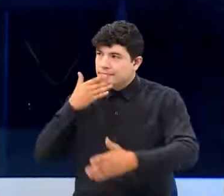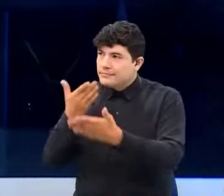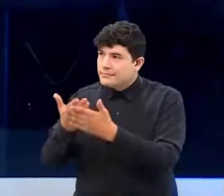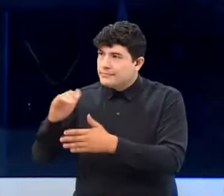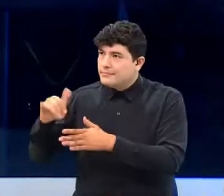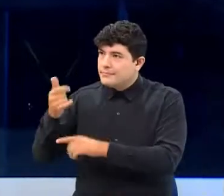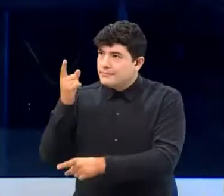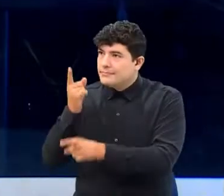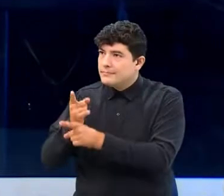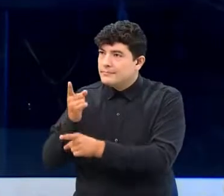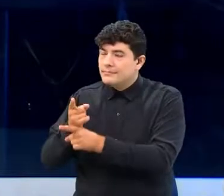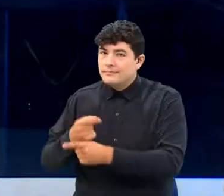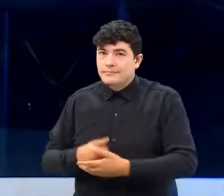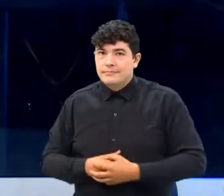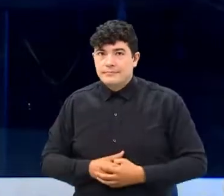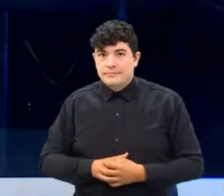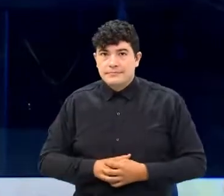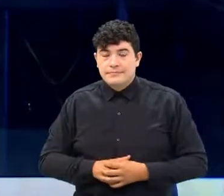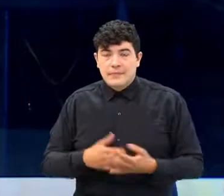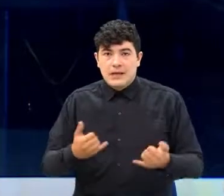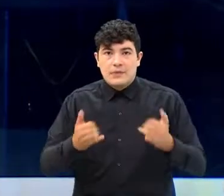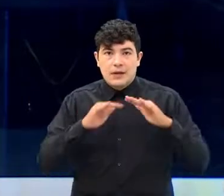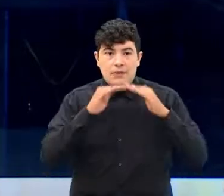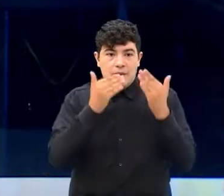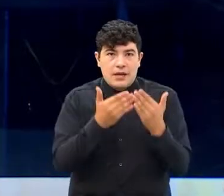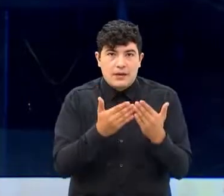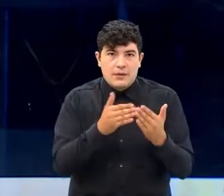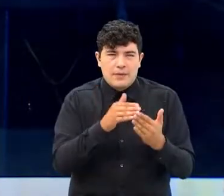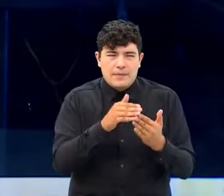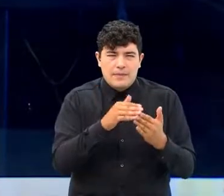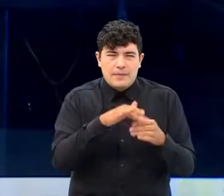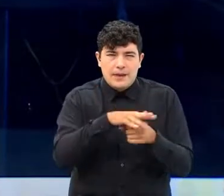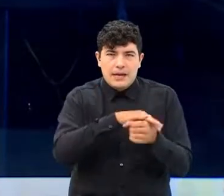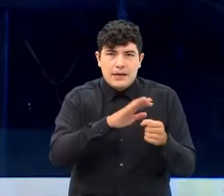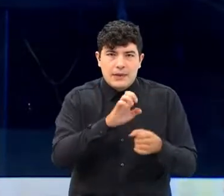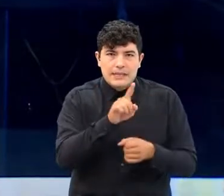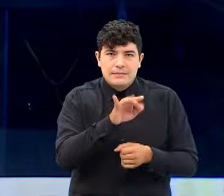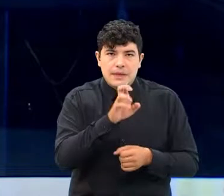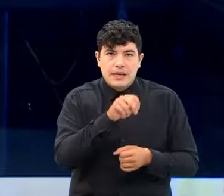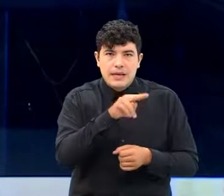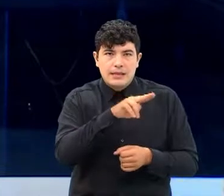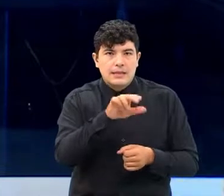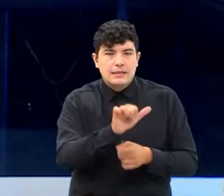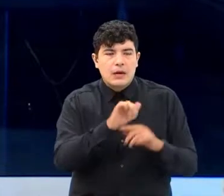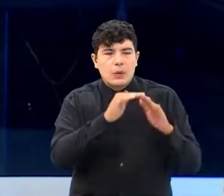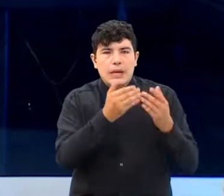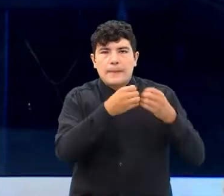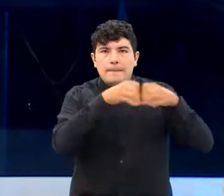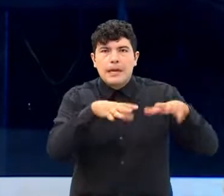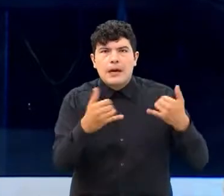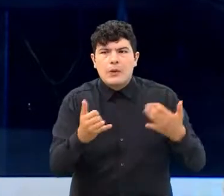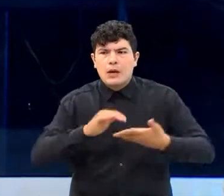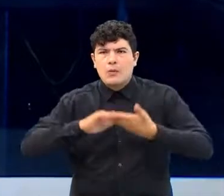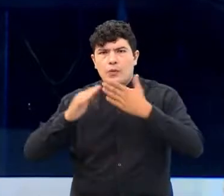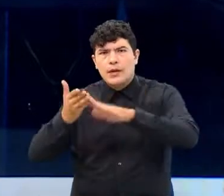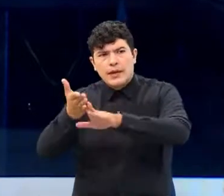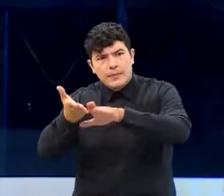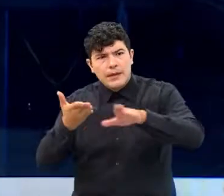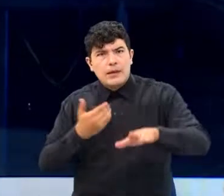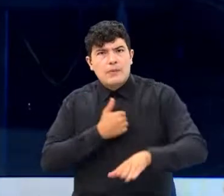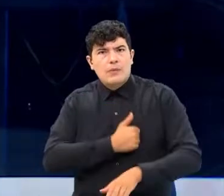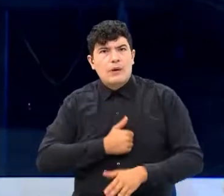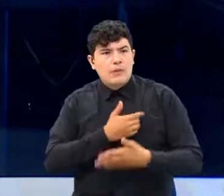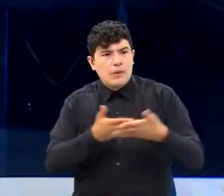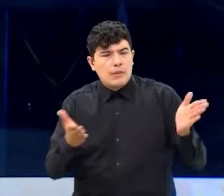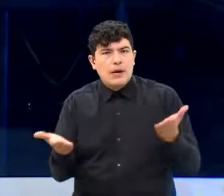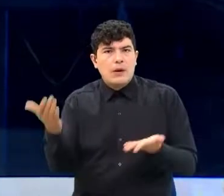y sin colegio se quedó el barrio la esperanza en el norte de bucaramanga debido a una intervención por parte de la calidad de la ciudad la comunidad pide que sea reabierto y